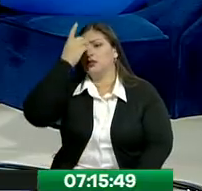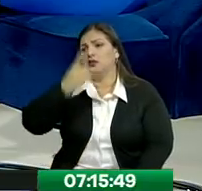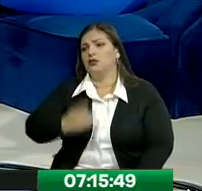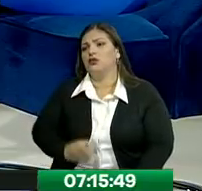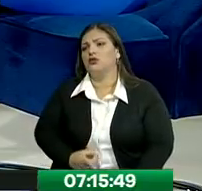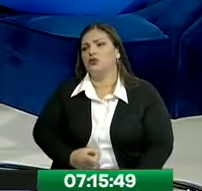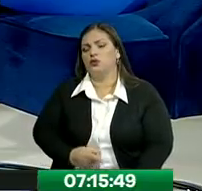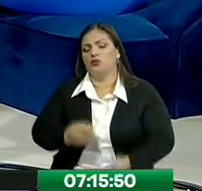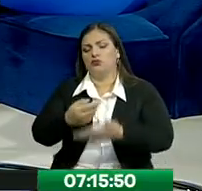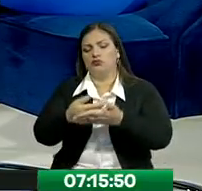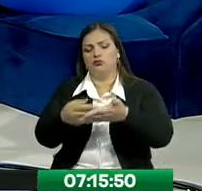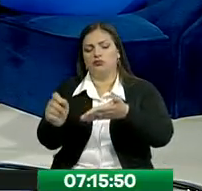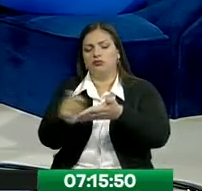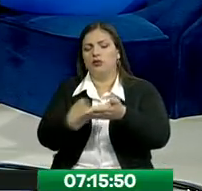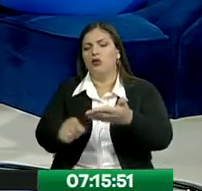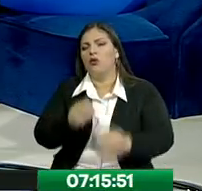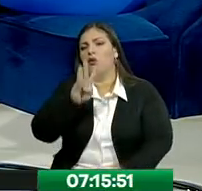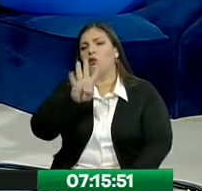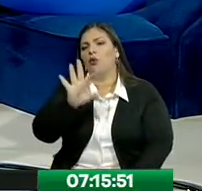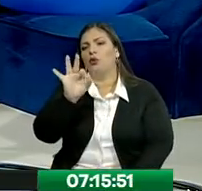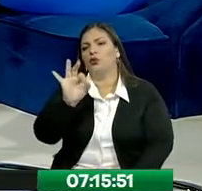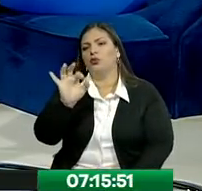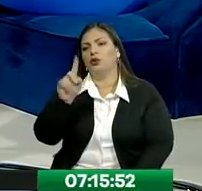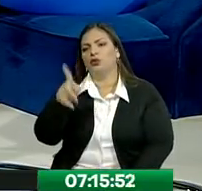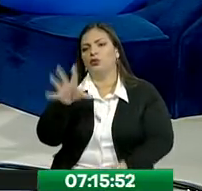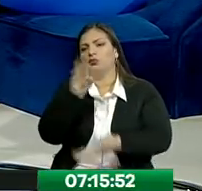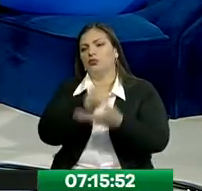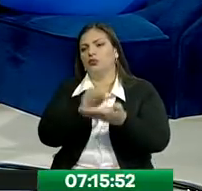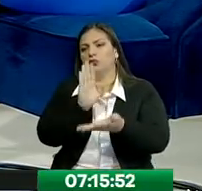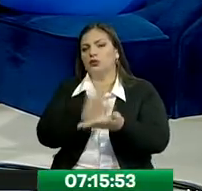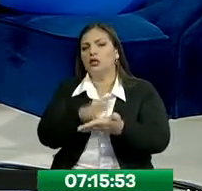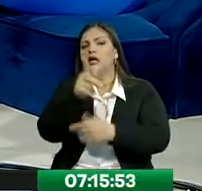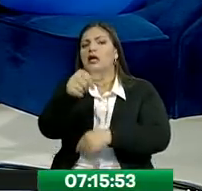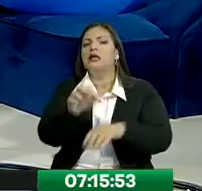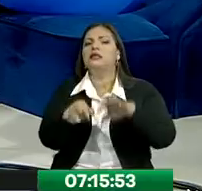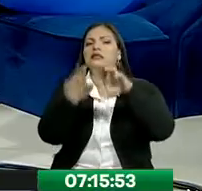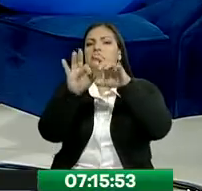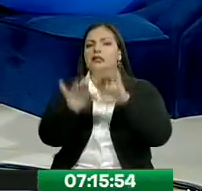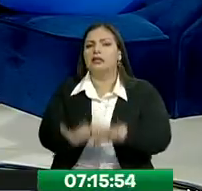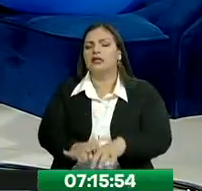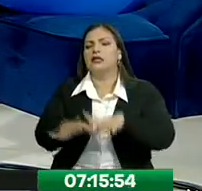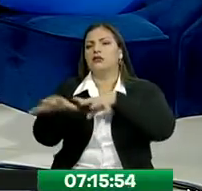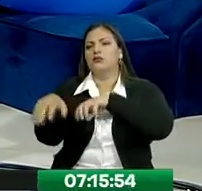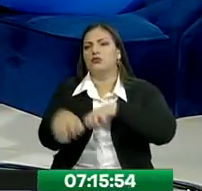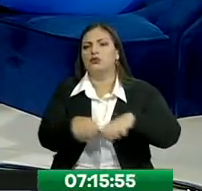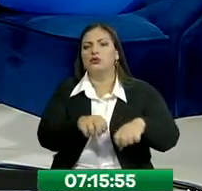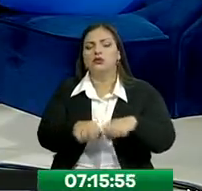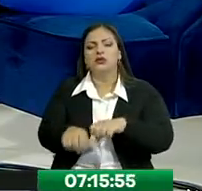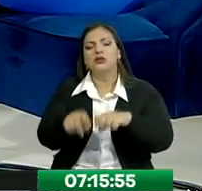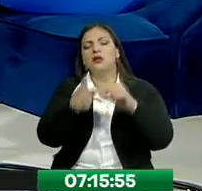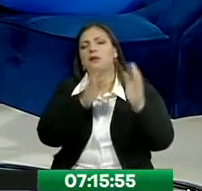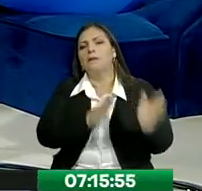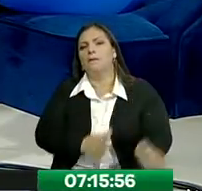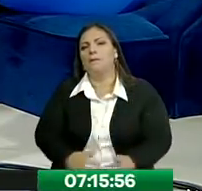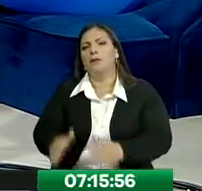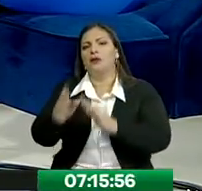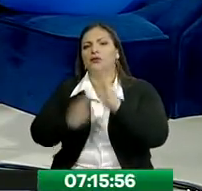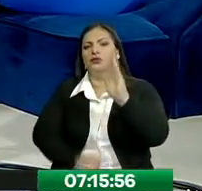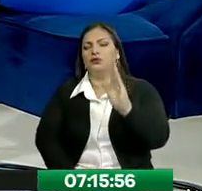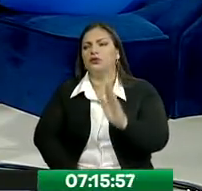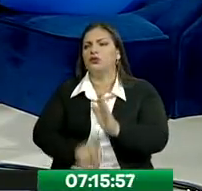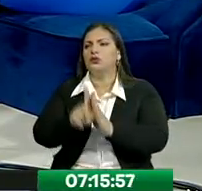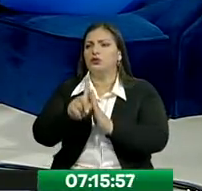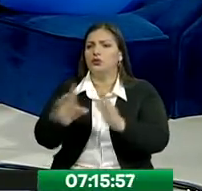a las Secretarías de Presidencia, Planificación y Desarrollo y Jurídico, en un plazo de 30 días, actuar en su